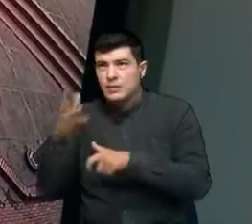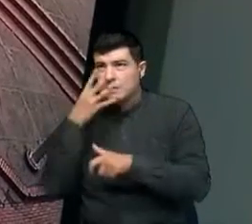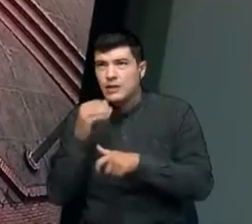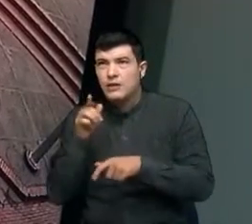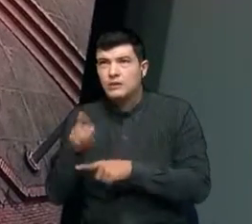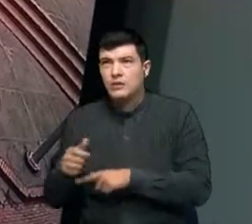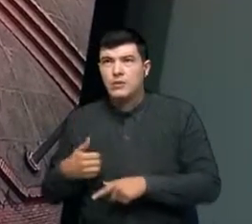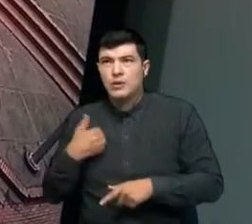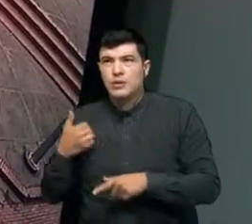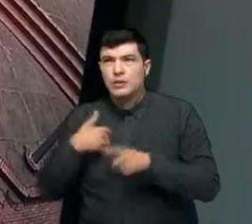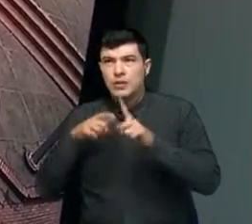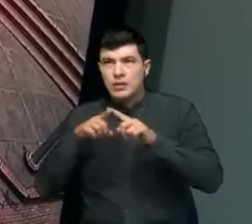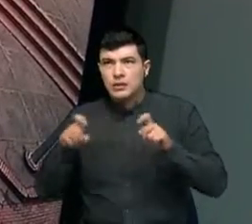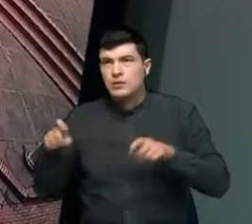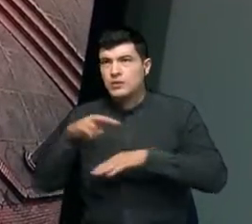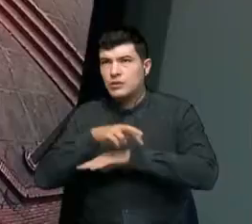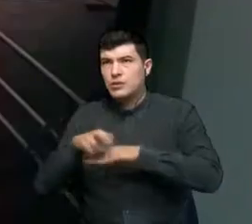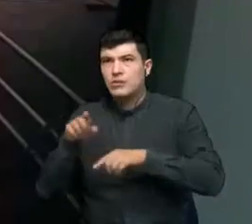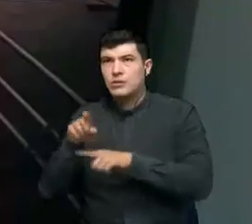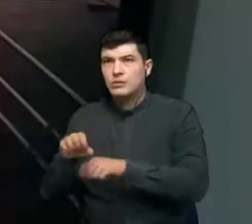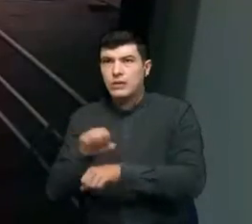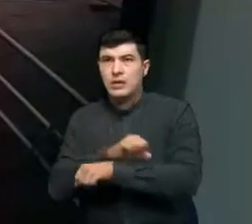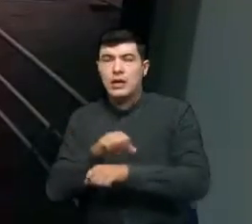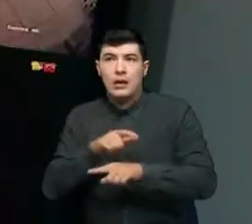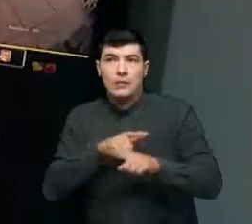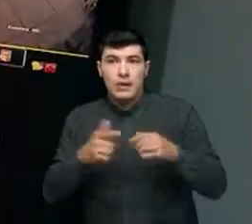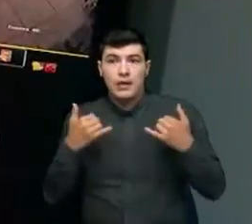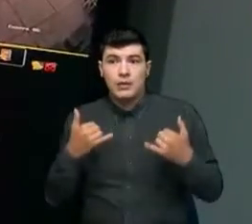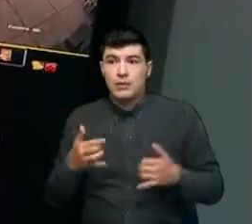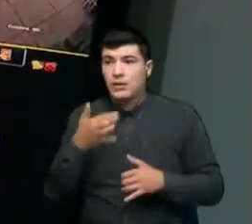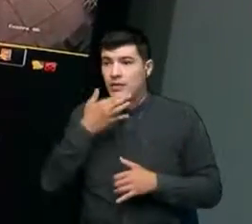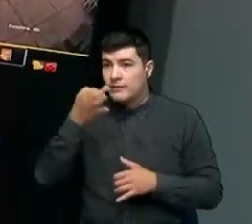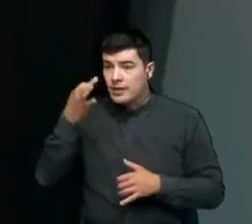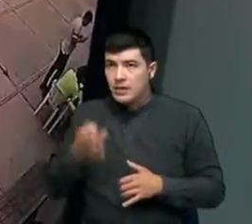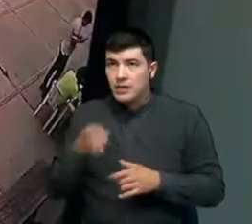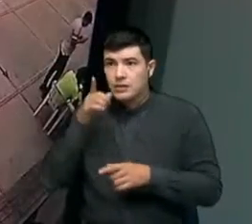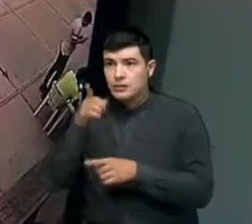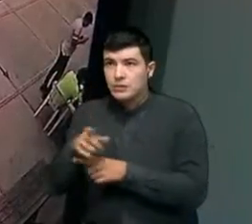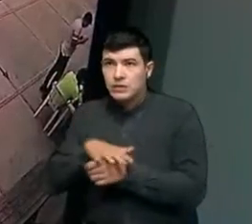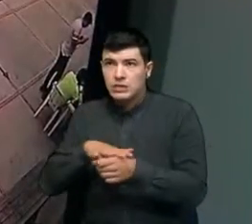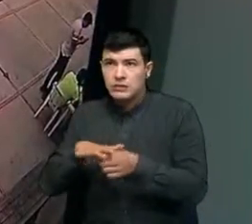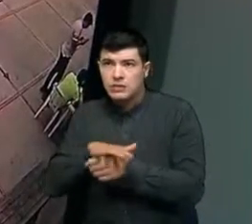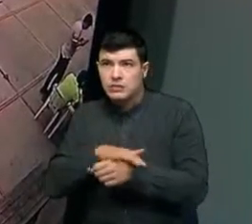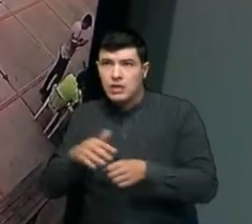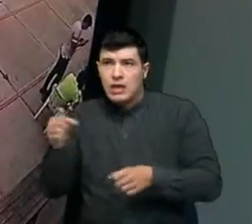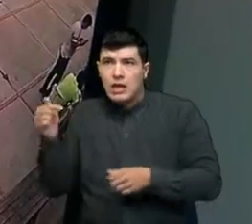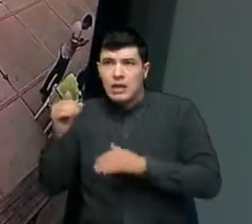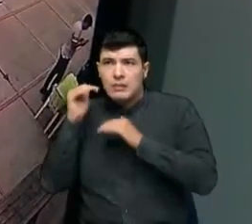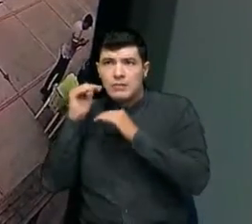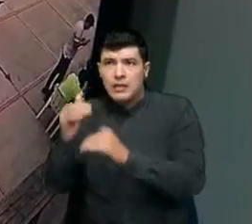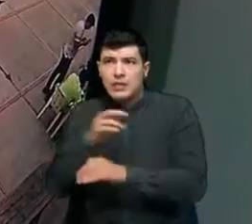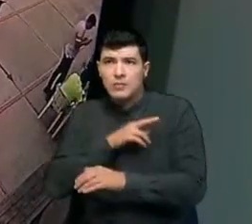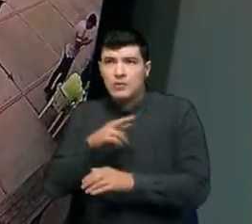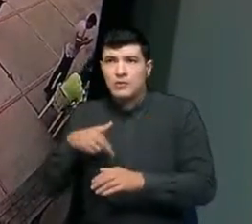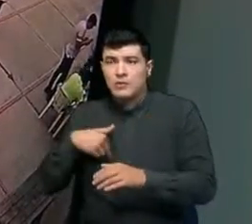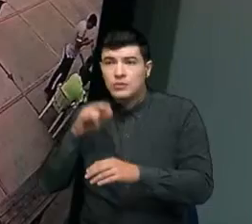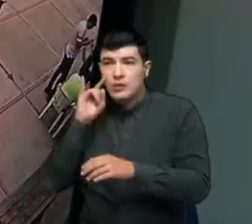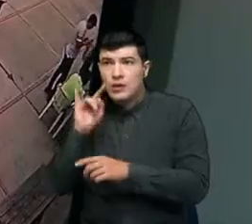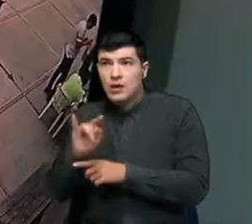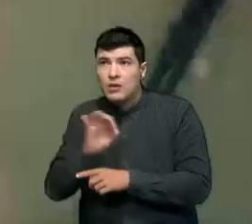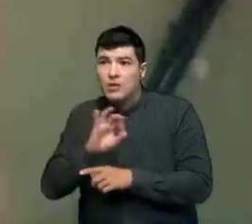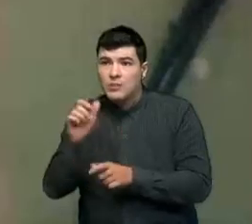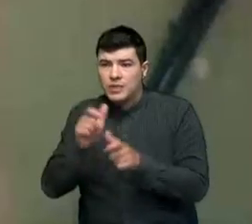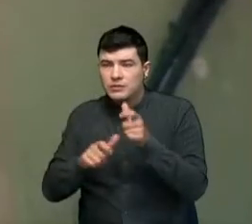para hurtar algunas partes de los vehículos entre realmente que esto al menos si no lo corremos vamos a saber o la